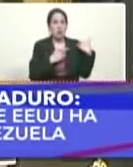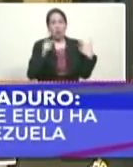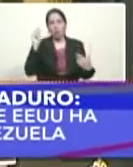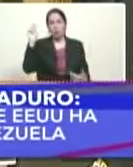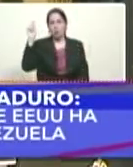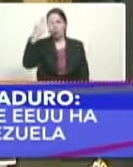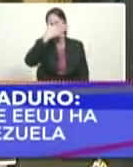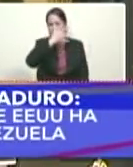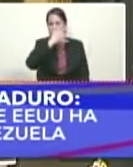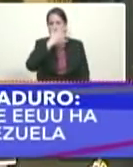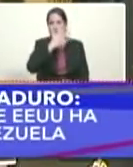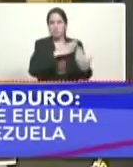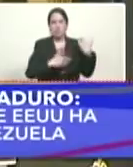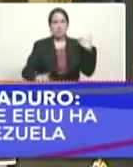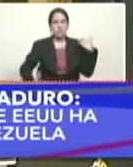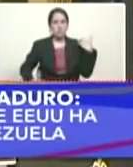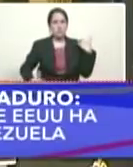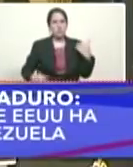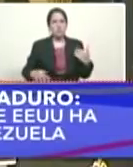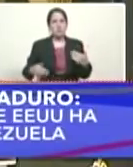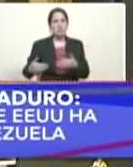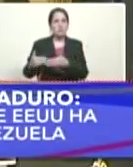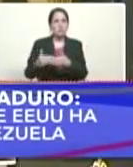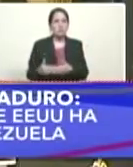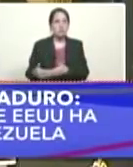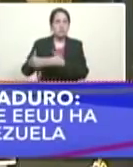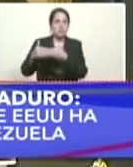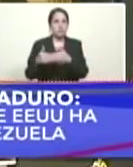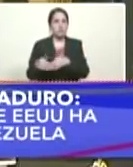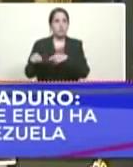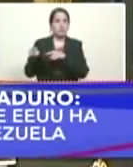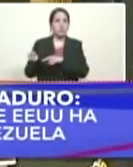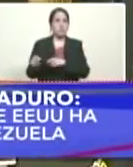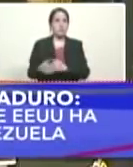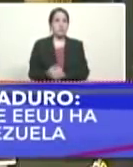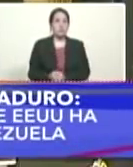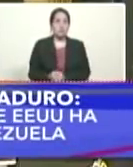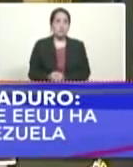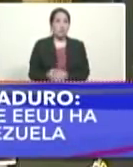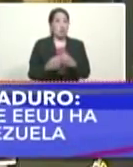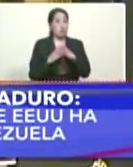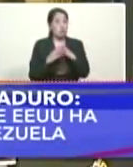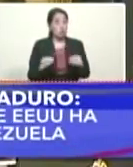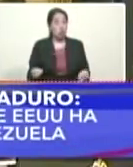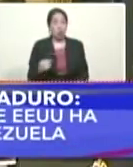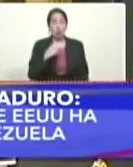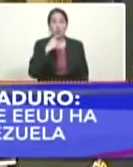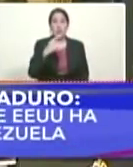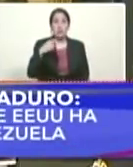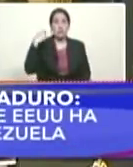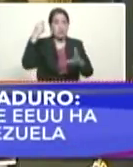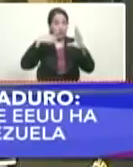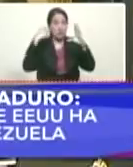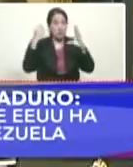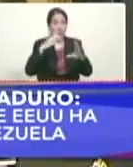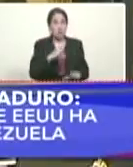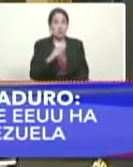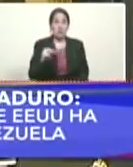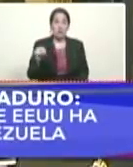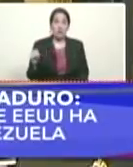presidente de los eeuu de norteamérica buena parte de lo que dice este vídeo ahora de cnn